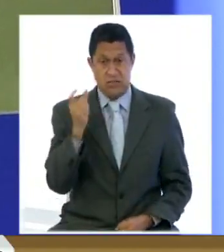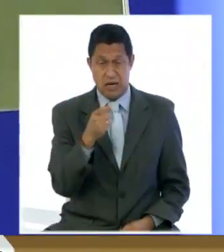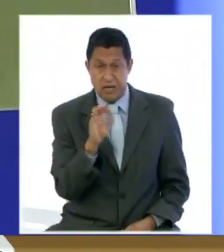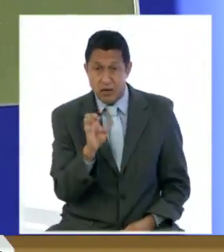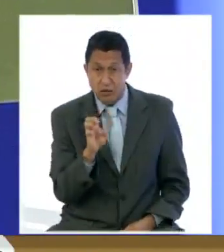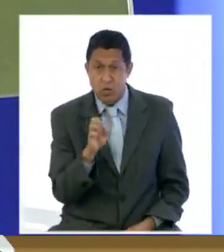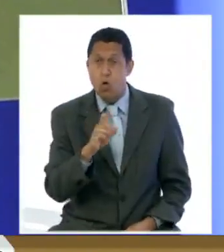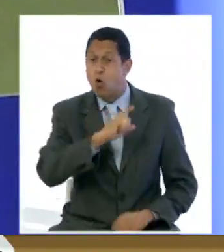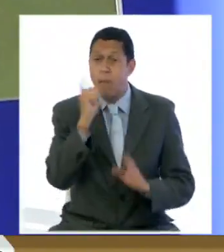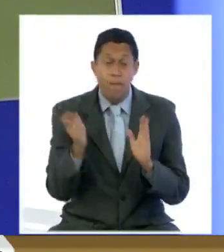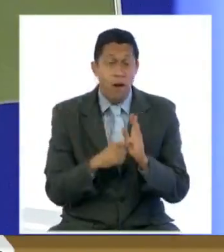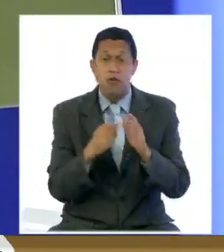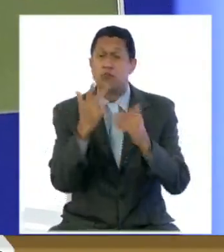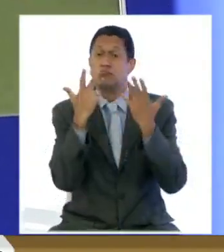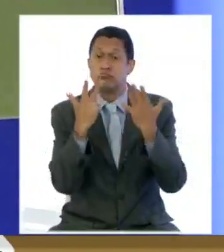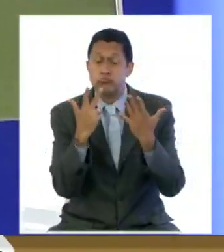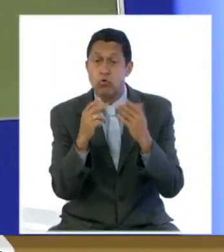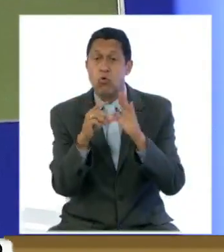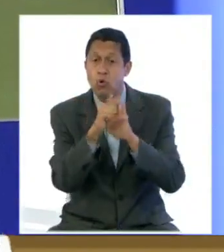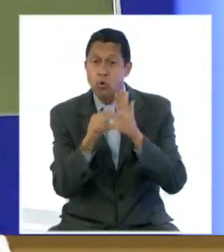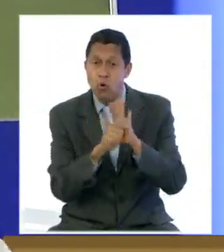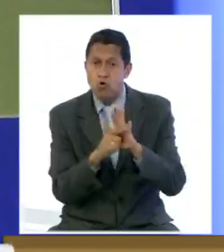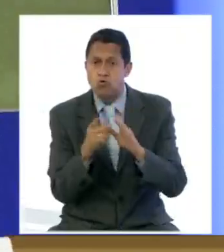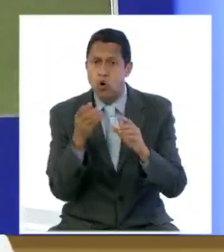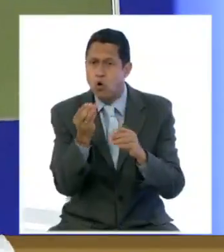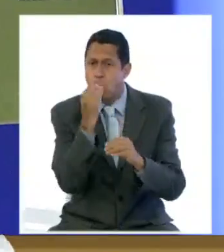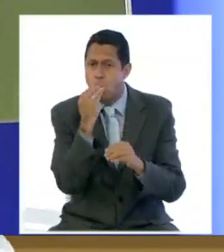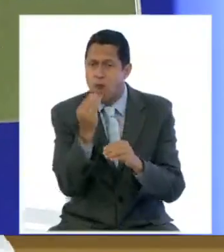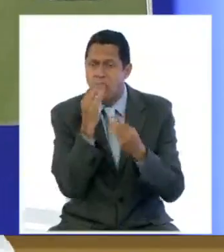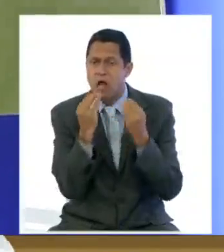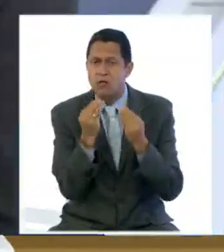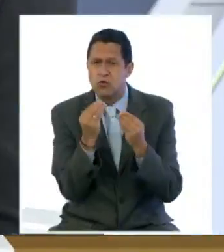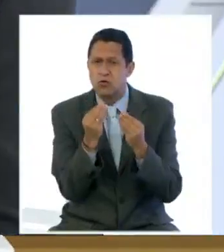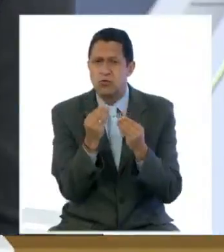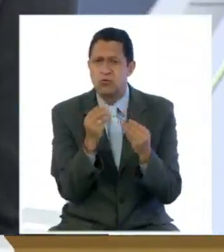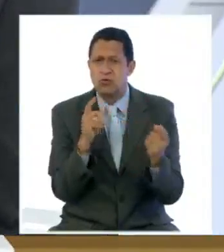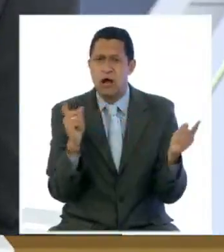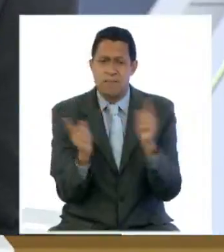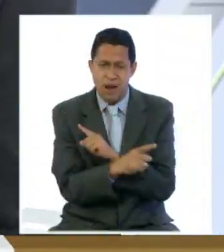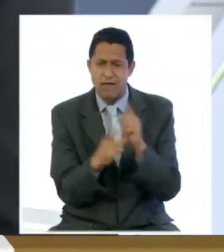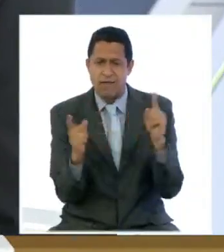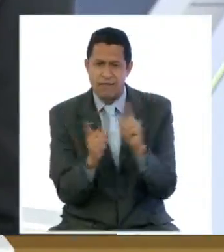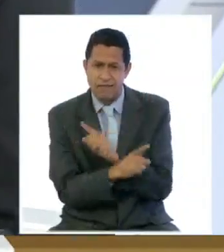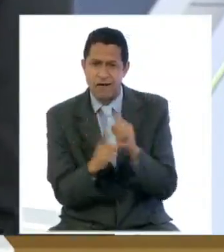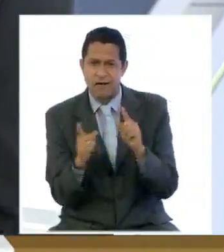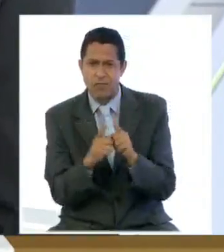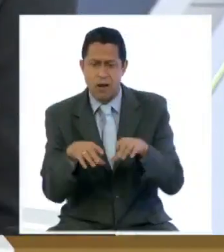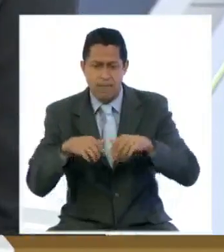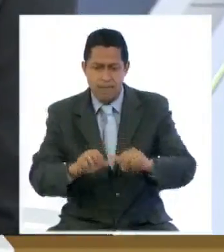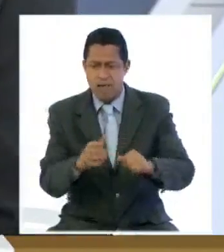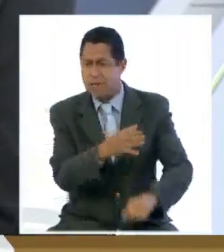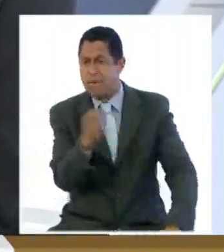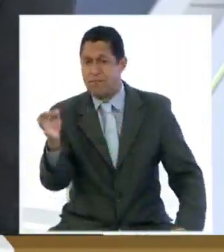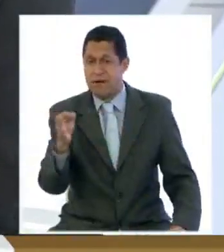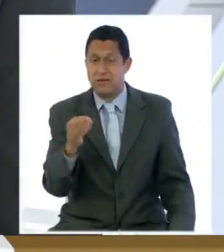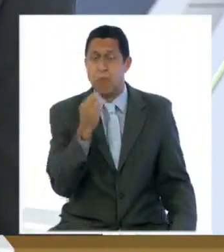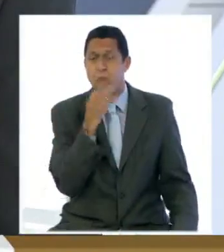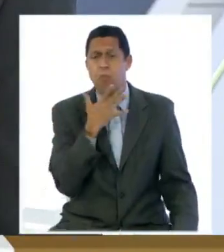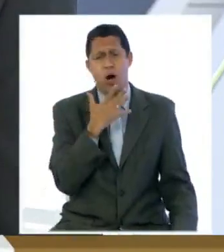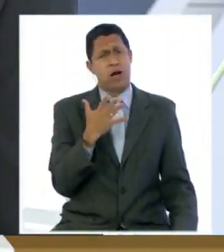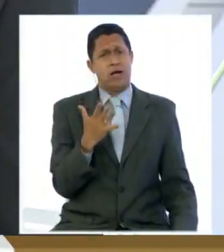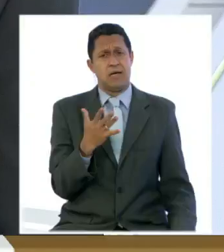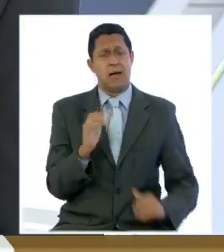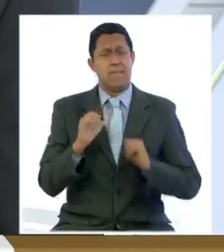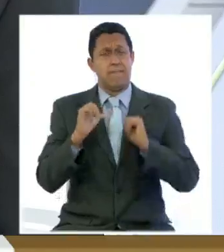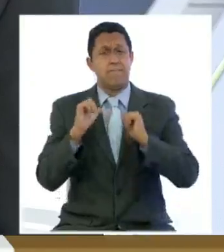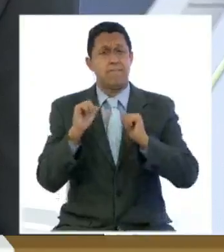capítulo completo de todos los tips de cocina, de cómo hacer sustituciones, cómo lograr unas masas perfectas. Y lo más lindo es que